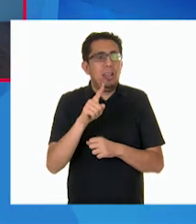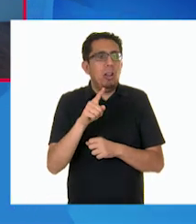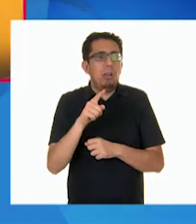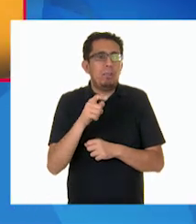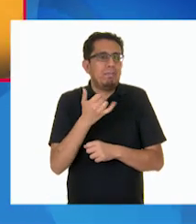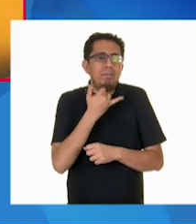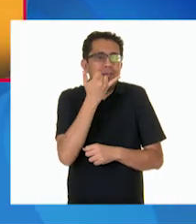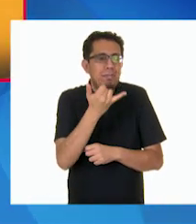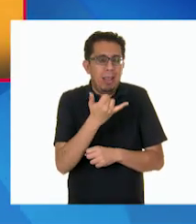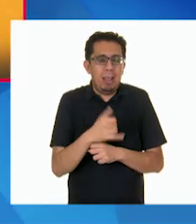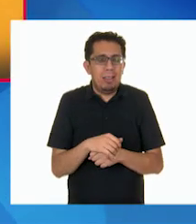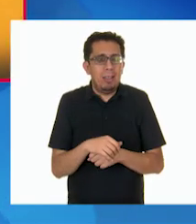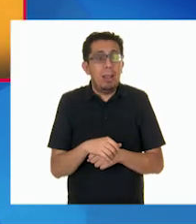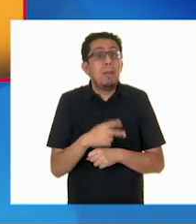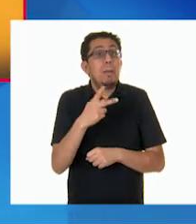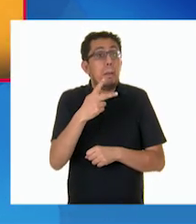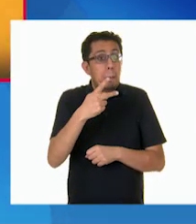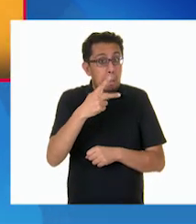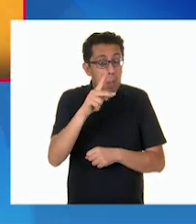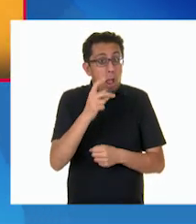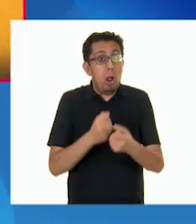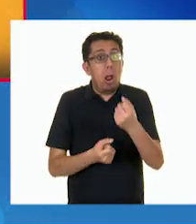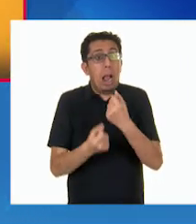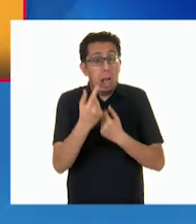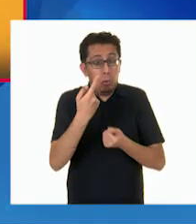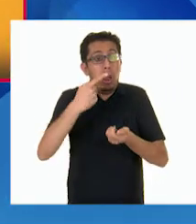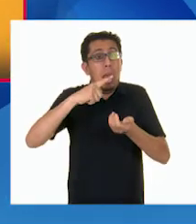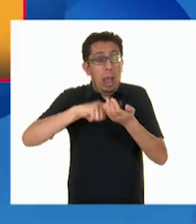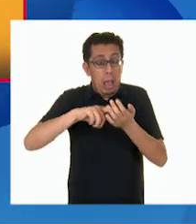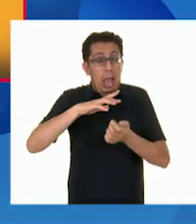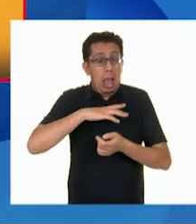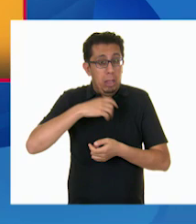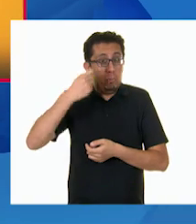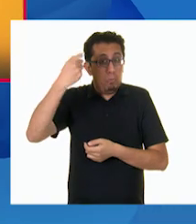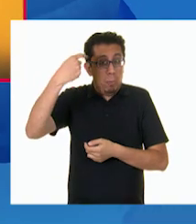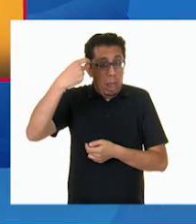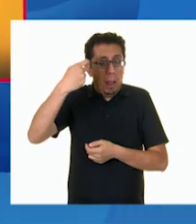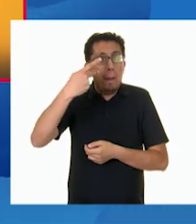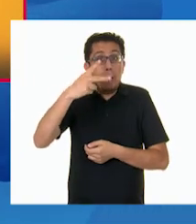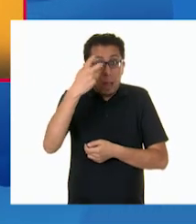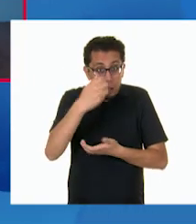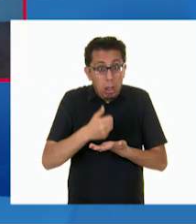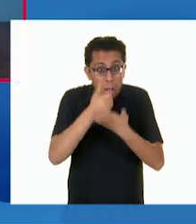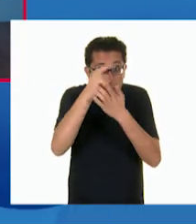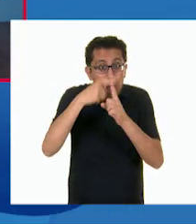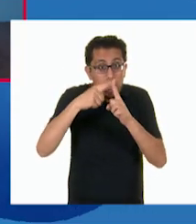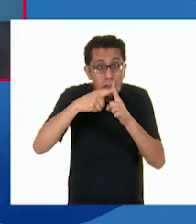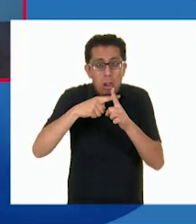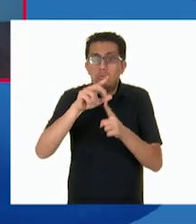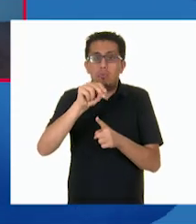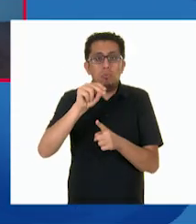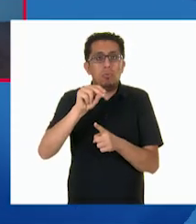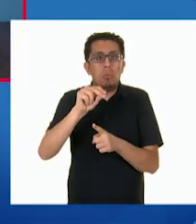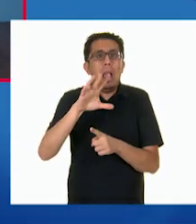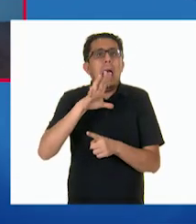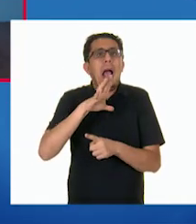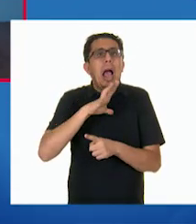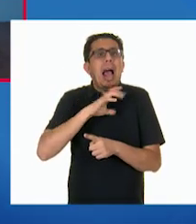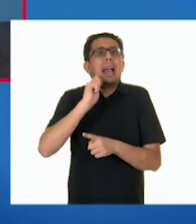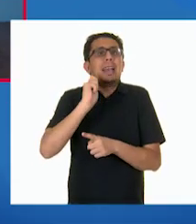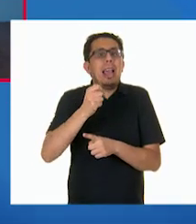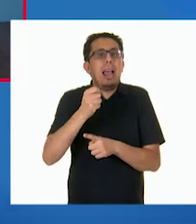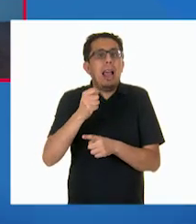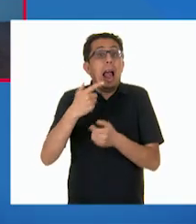es correcto. Aunque algunos contienen láser, ese láser no mide la temperatura. Lo que tenemos es un